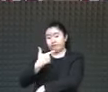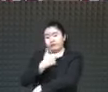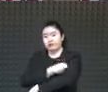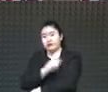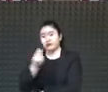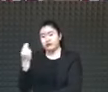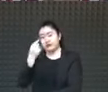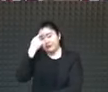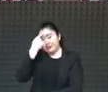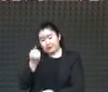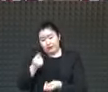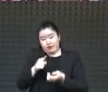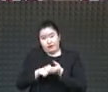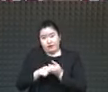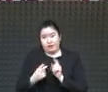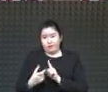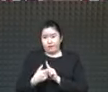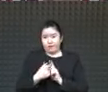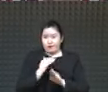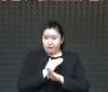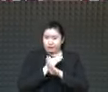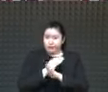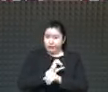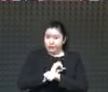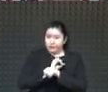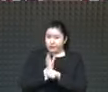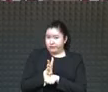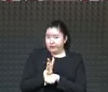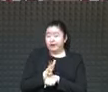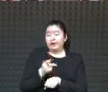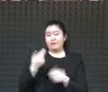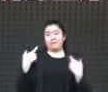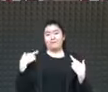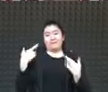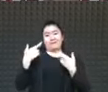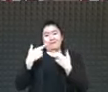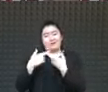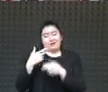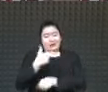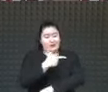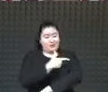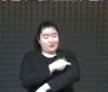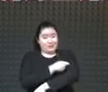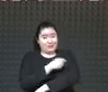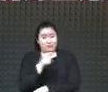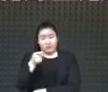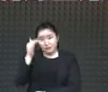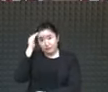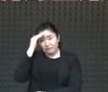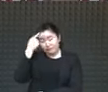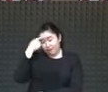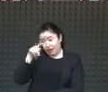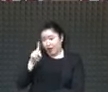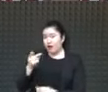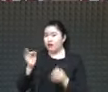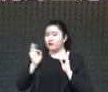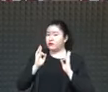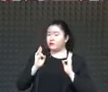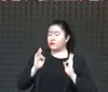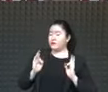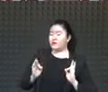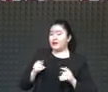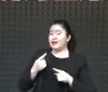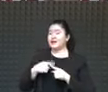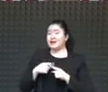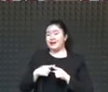sistema inmune de los profesores, en este caso, que fueron los que recibieron esta vacuna, para que haya pues mayor tranquilidad por parte de